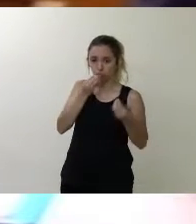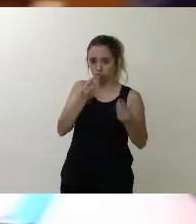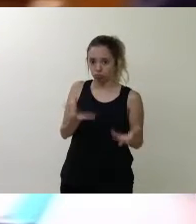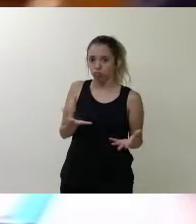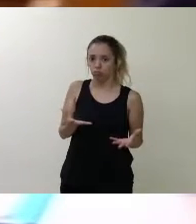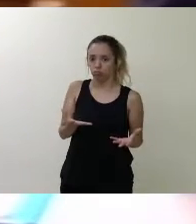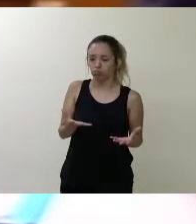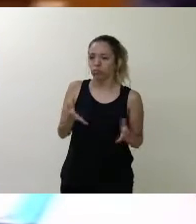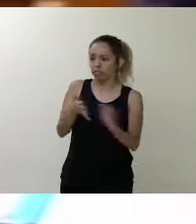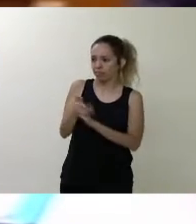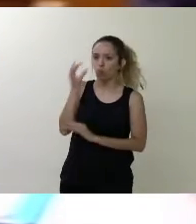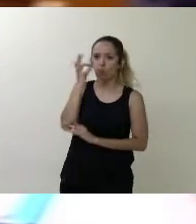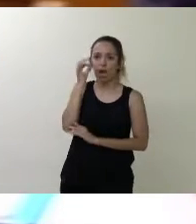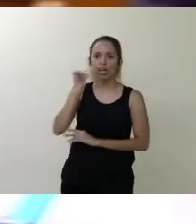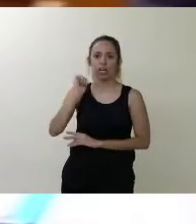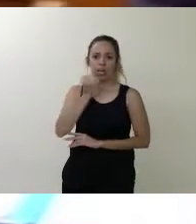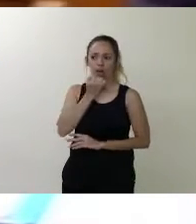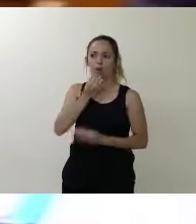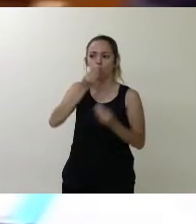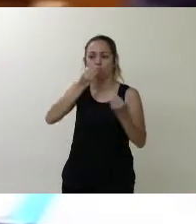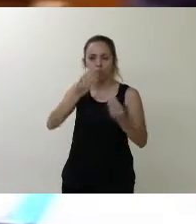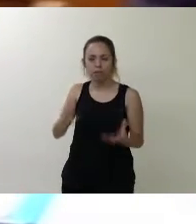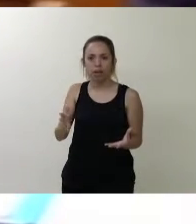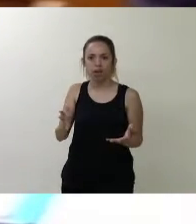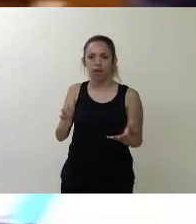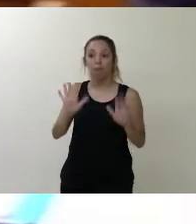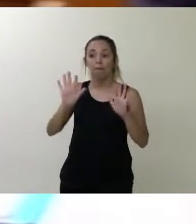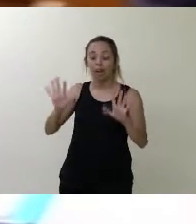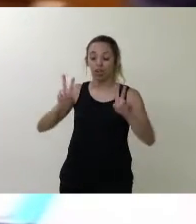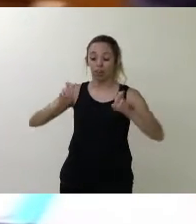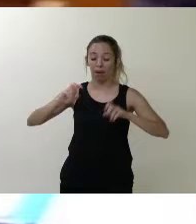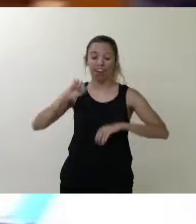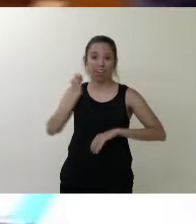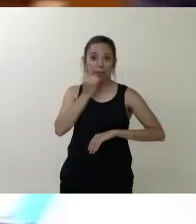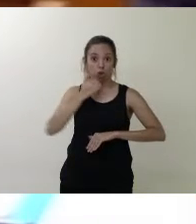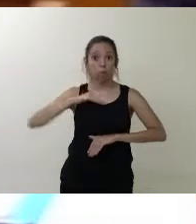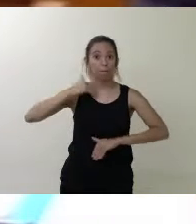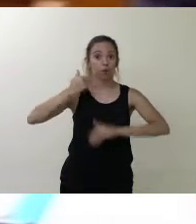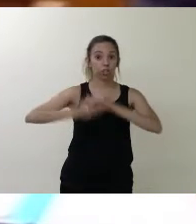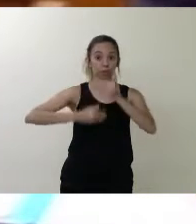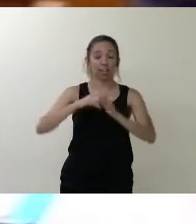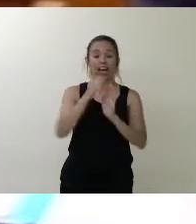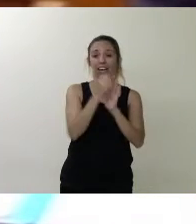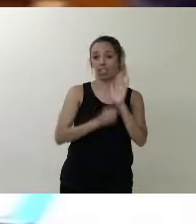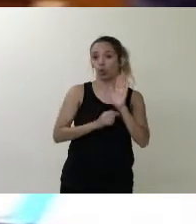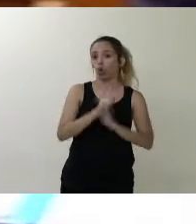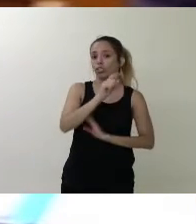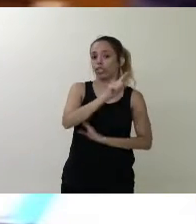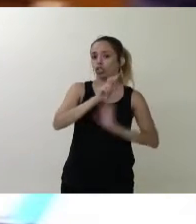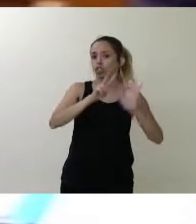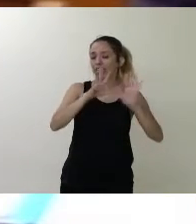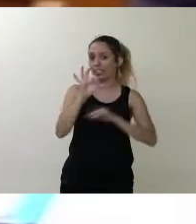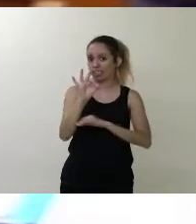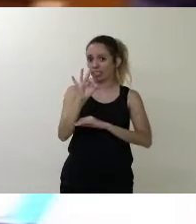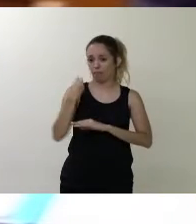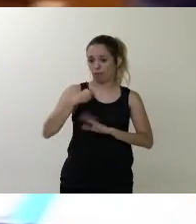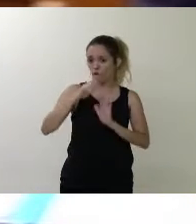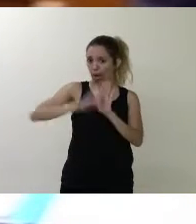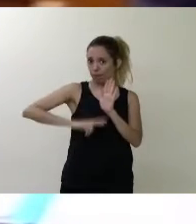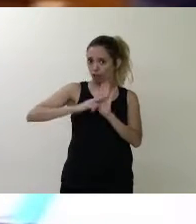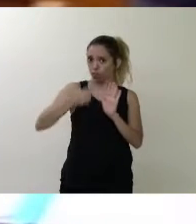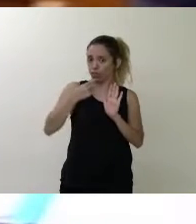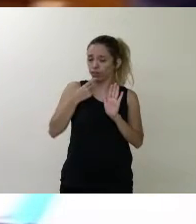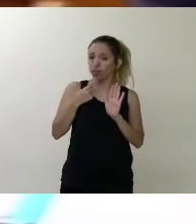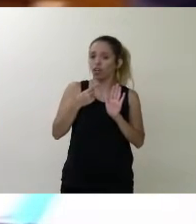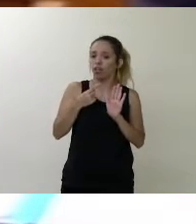Está muy bien, es una reclamación, es una queja, pero el procedimiento de reclamación que está previsto en los artículos 170 y siguientes del Real Decreto Legislativo que